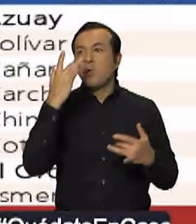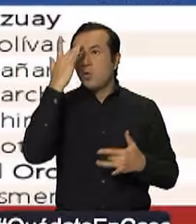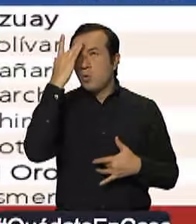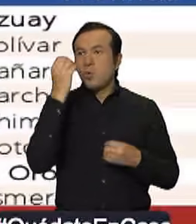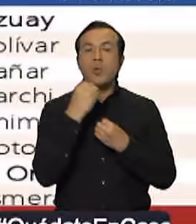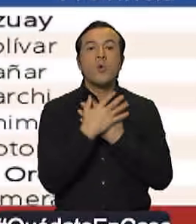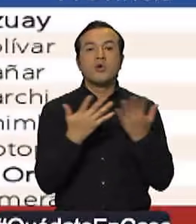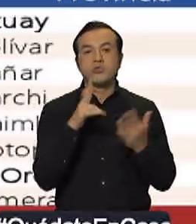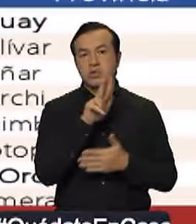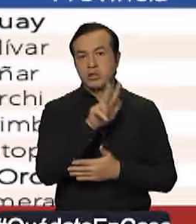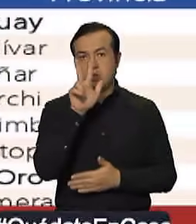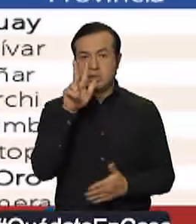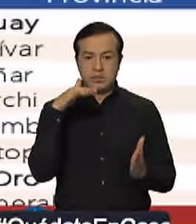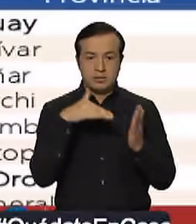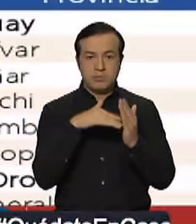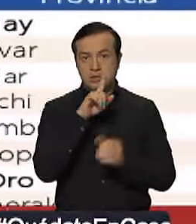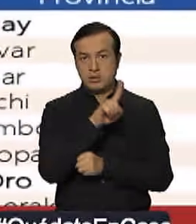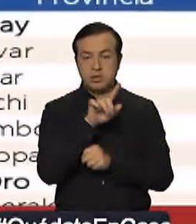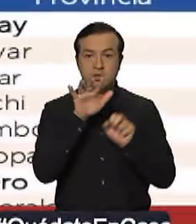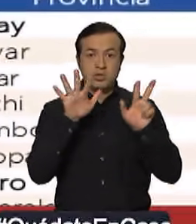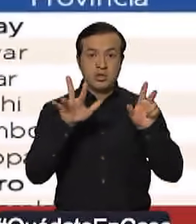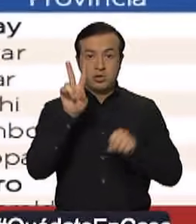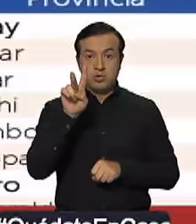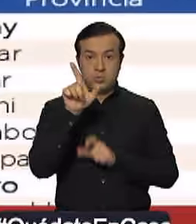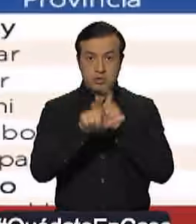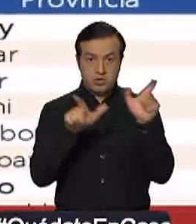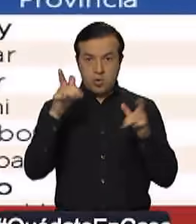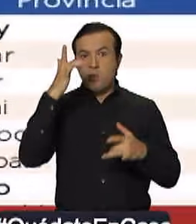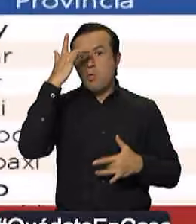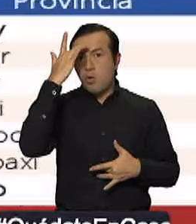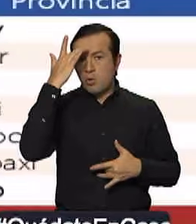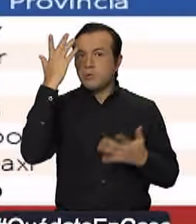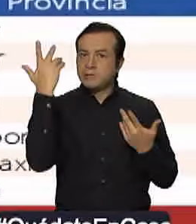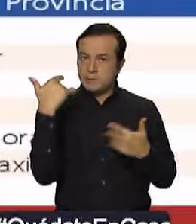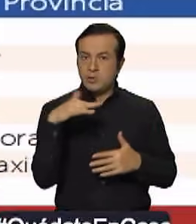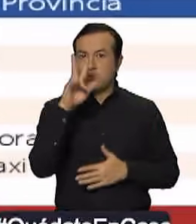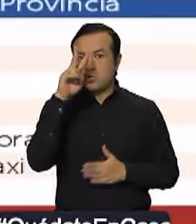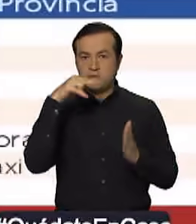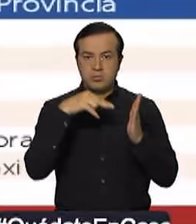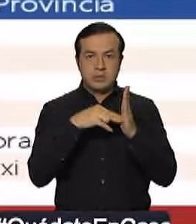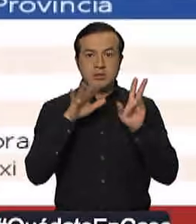existen 33.182 casos confirmados,